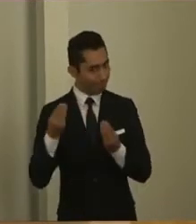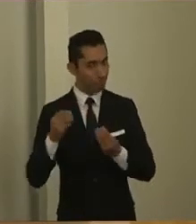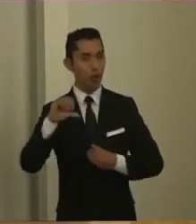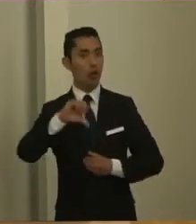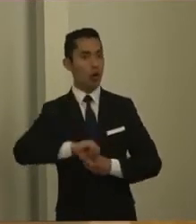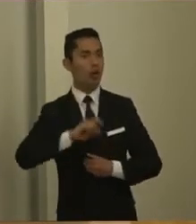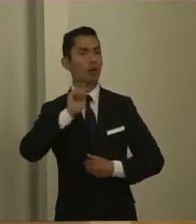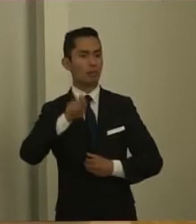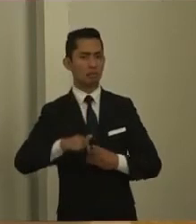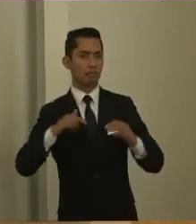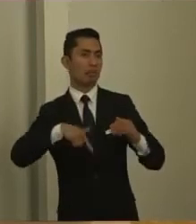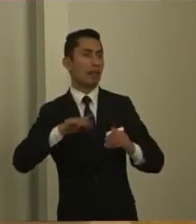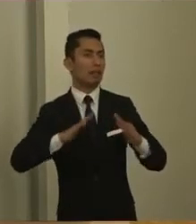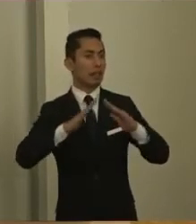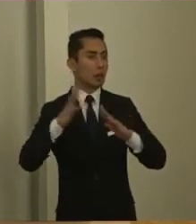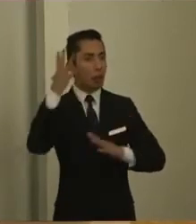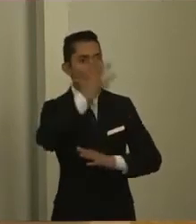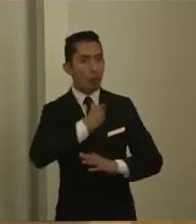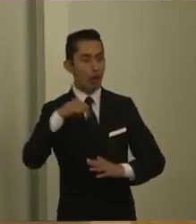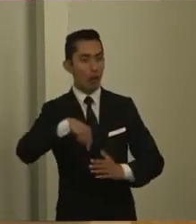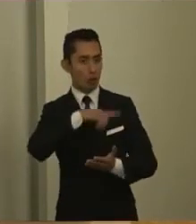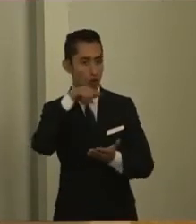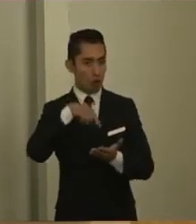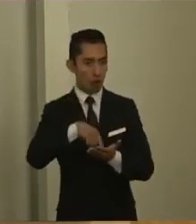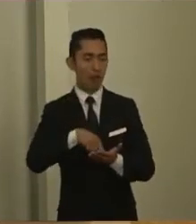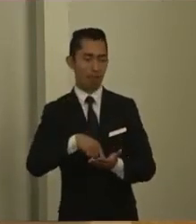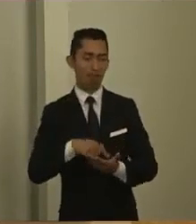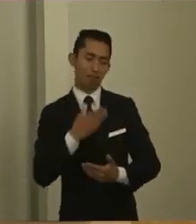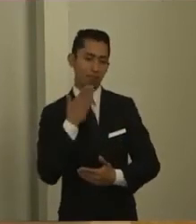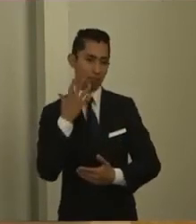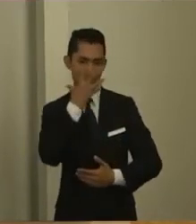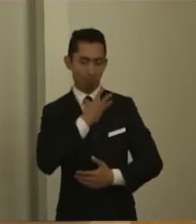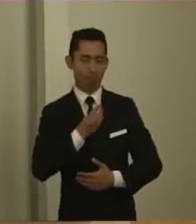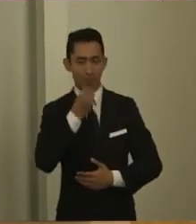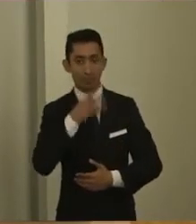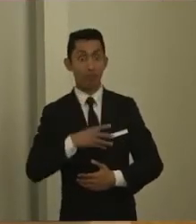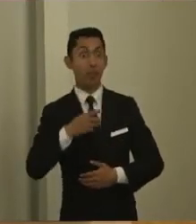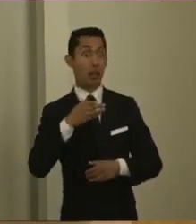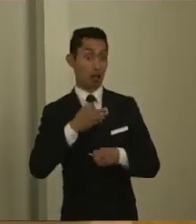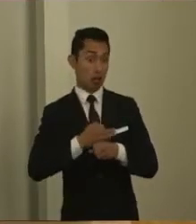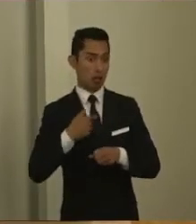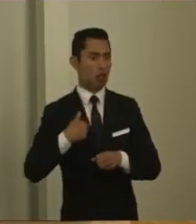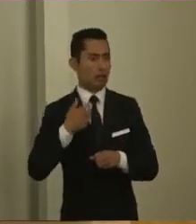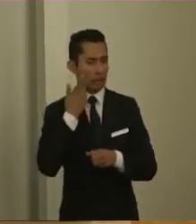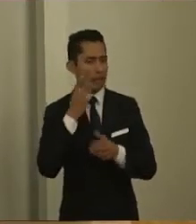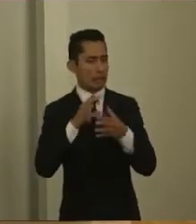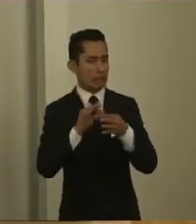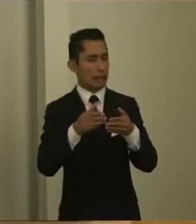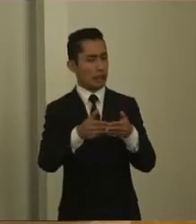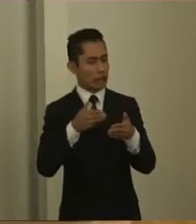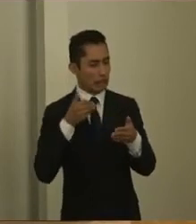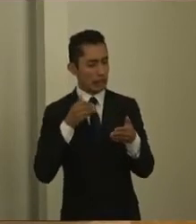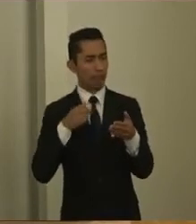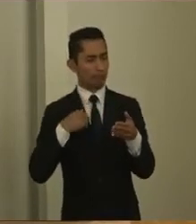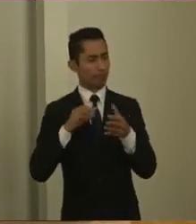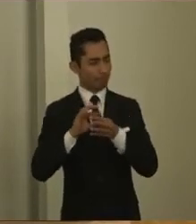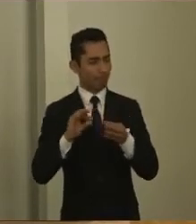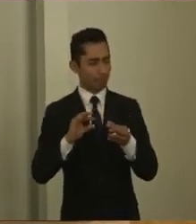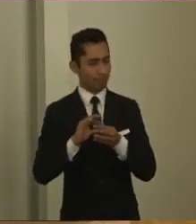bella casa de estudio el colmex y quiero antes de comenzar seguir